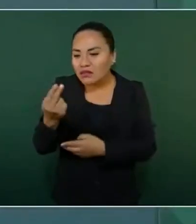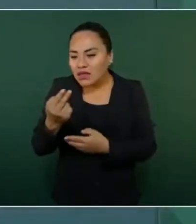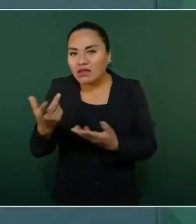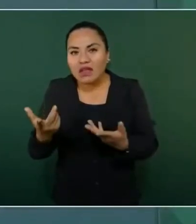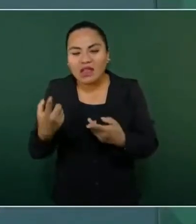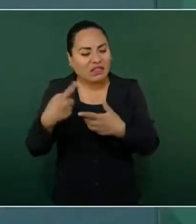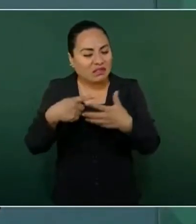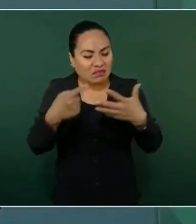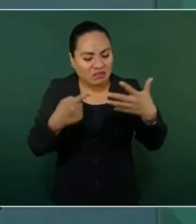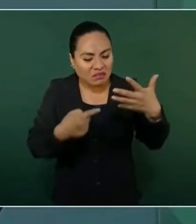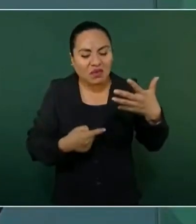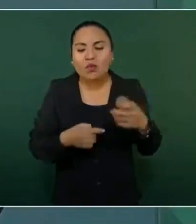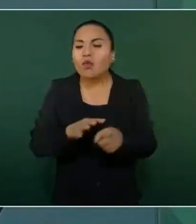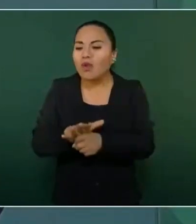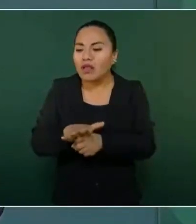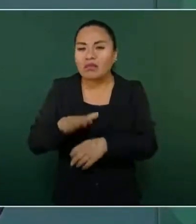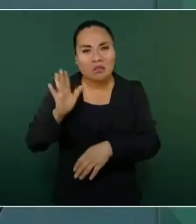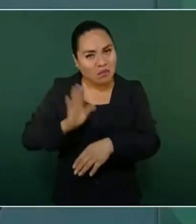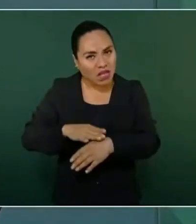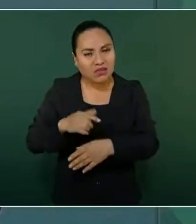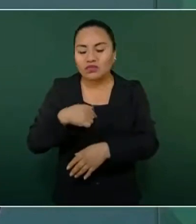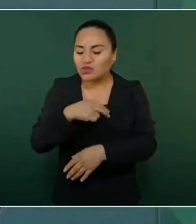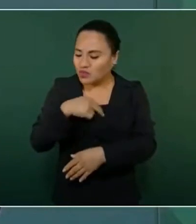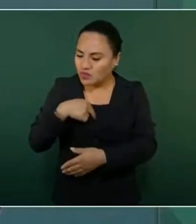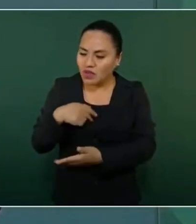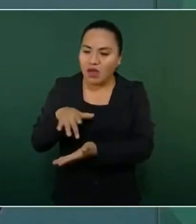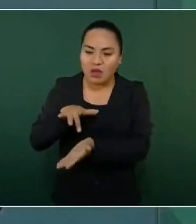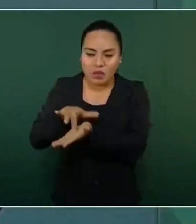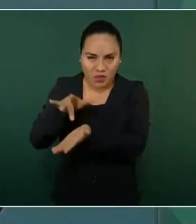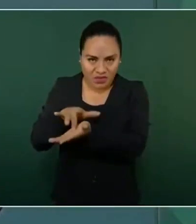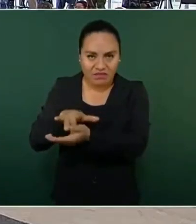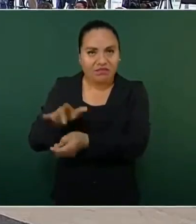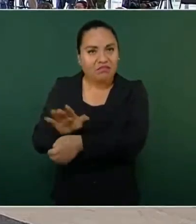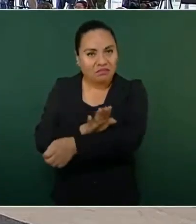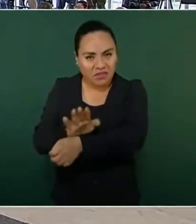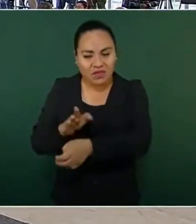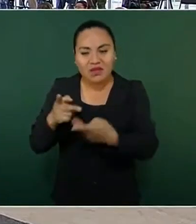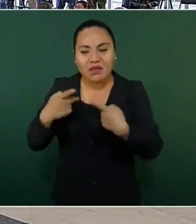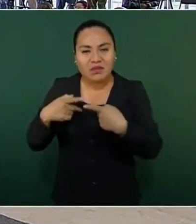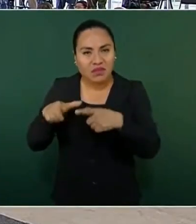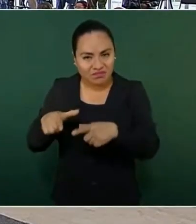beneficio de la población.